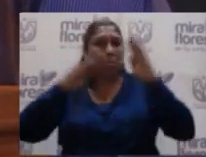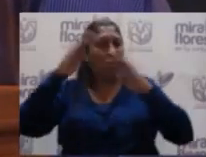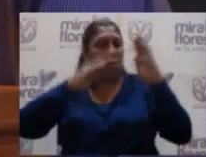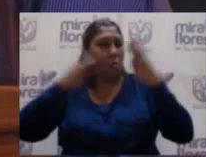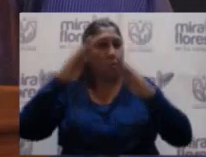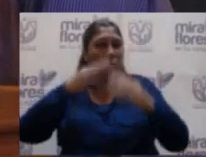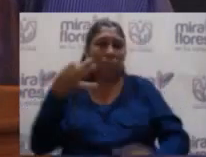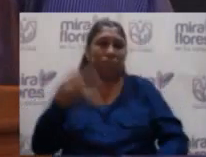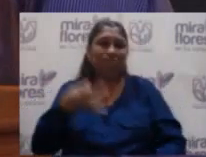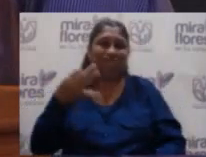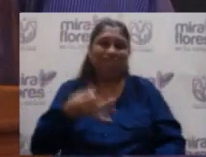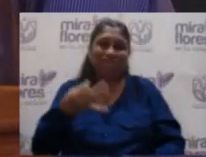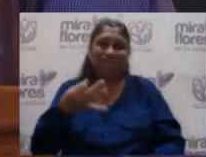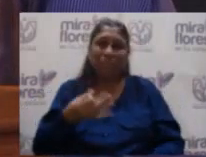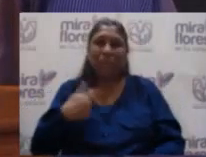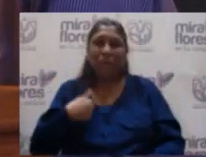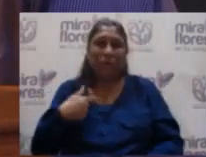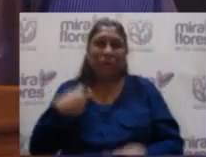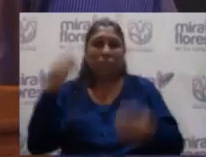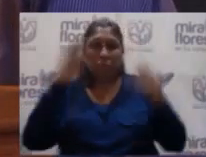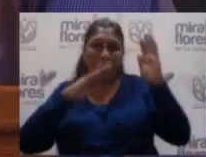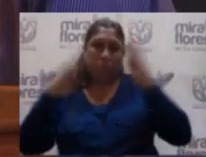En realidad sí me preocupa el que